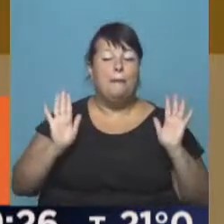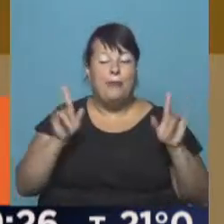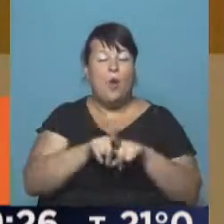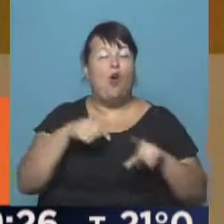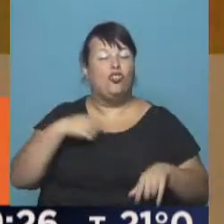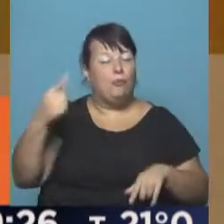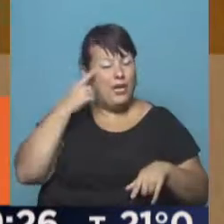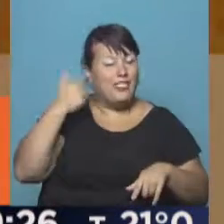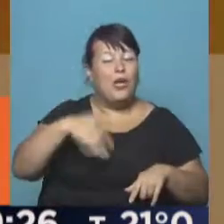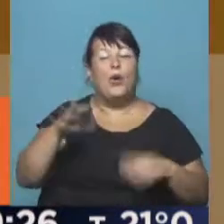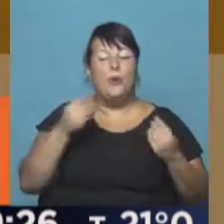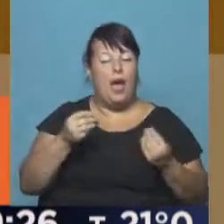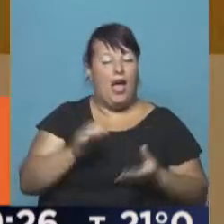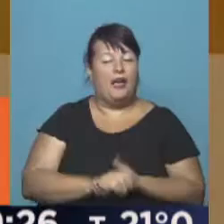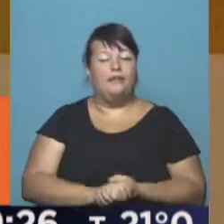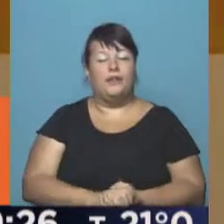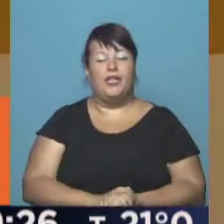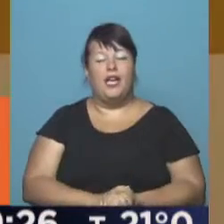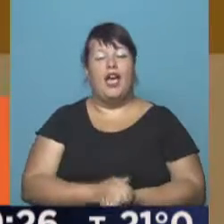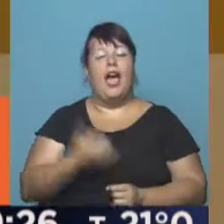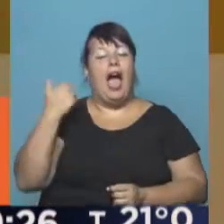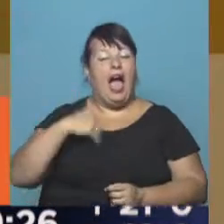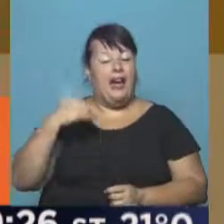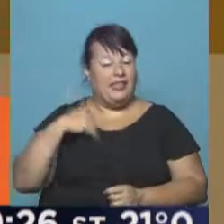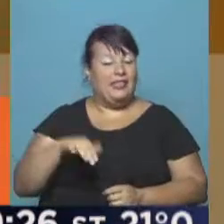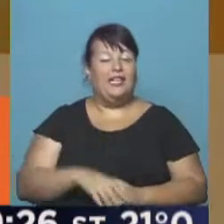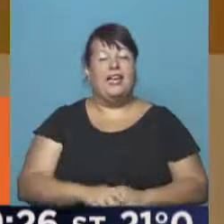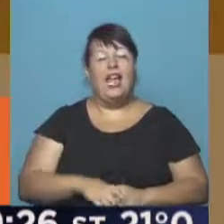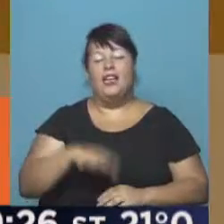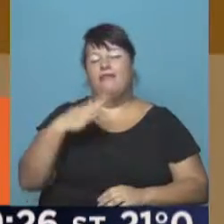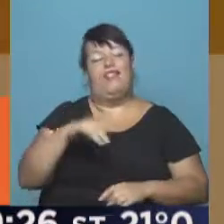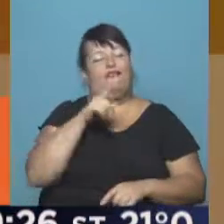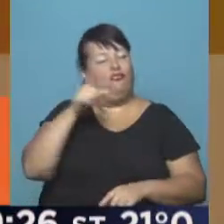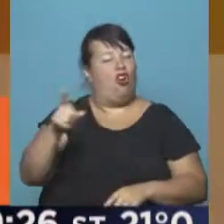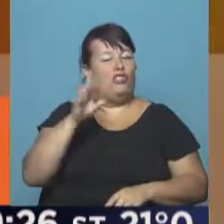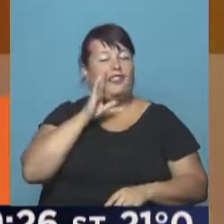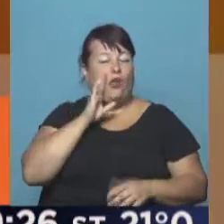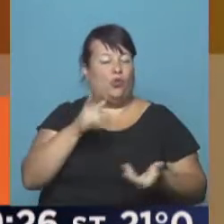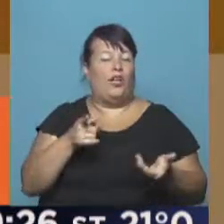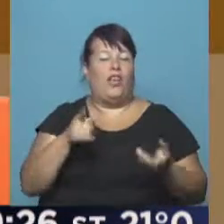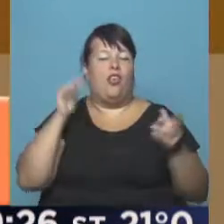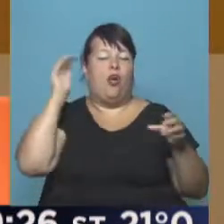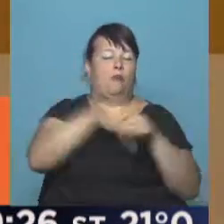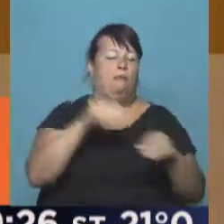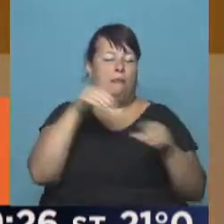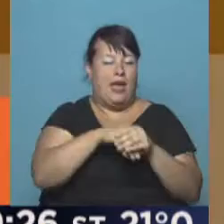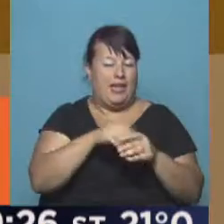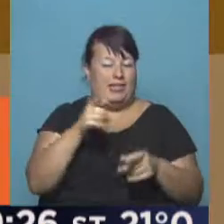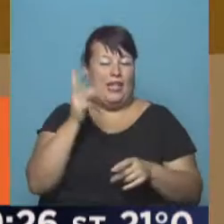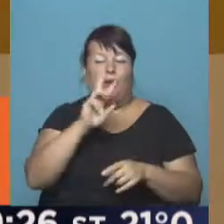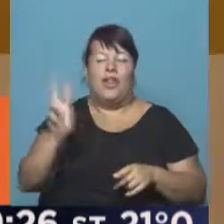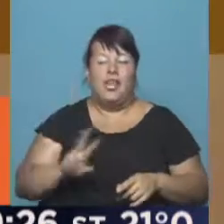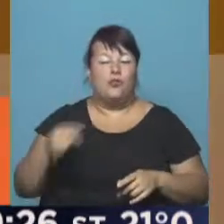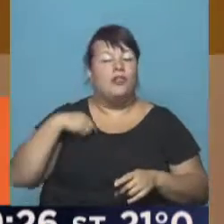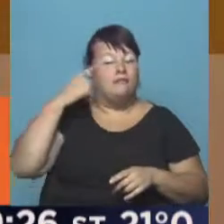que yo creo que lo que va a pasar es que Argentina tiene que evitar también que Estados Unidos se meta en Venezuela, y